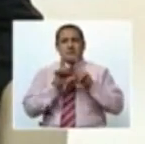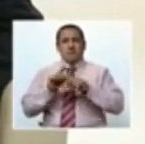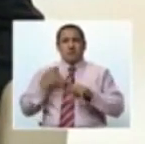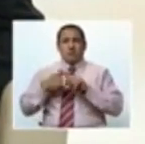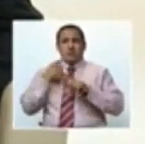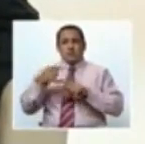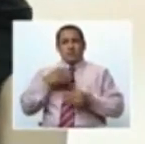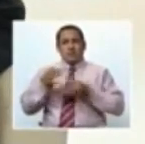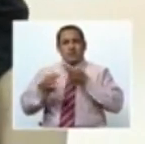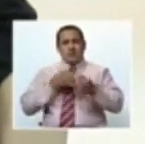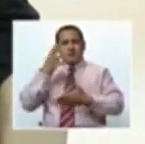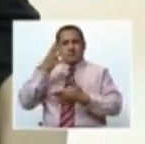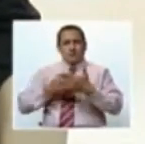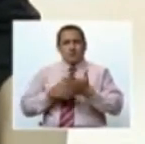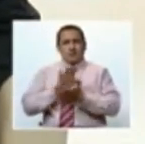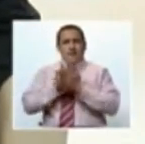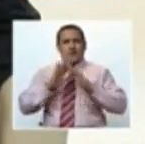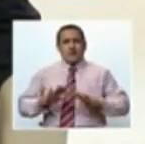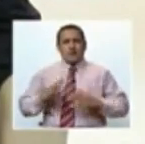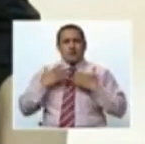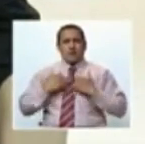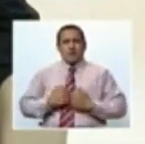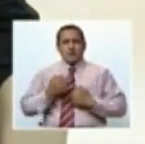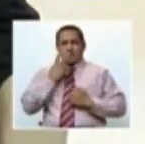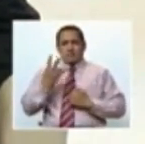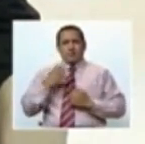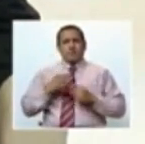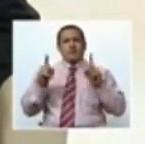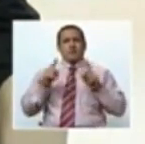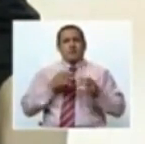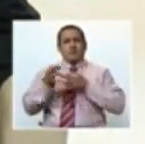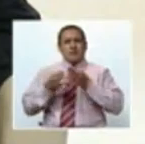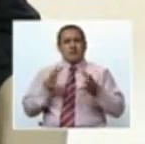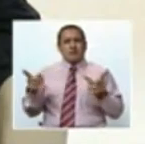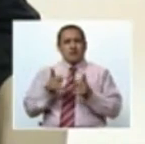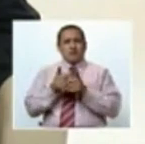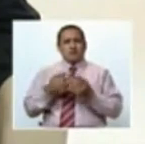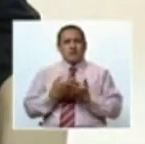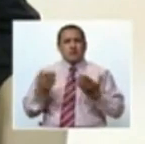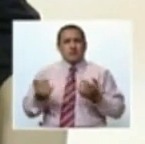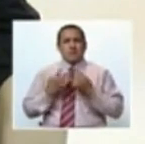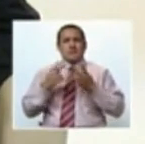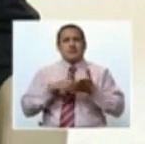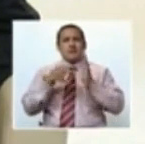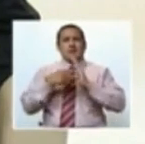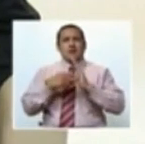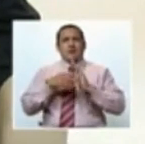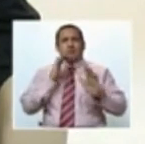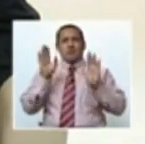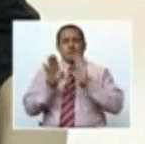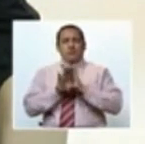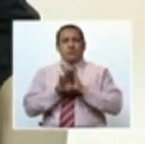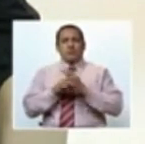para eso la vamos a analizar con calma con la doctora, pero primero quisiéramos empezar por un breve resumen de los hechos. Se trata